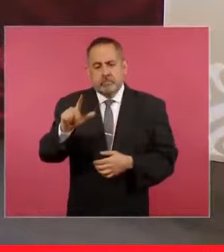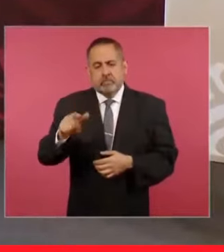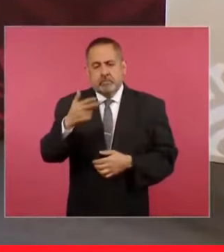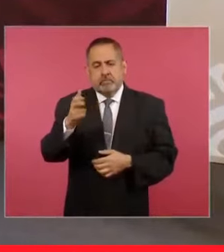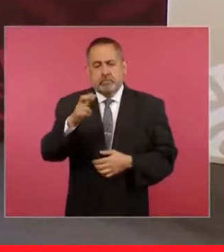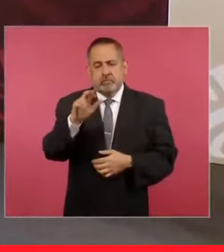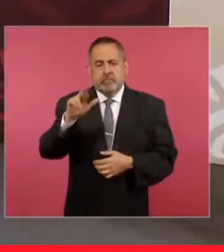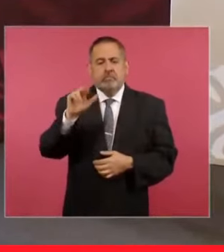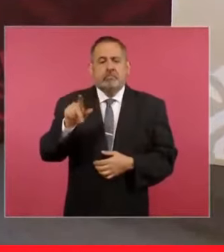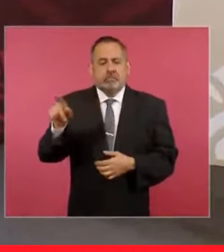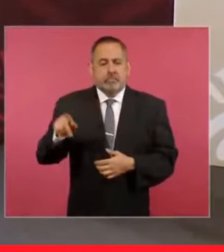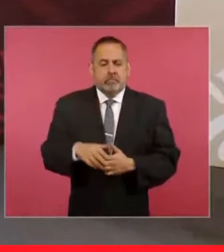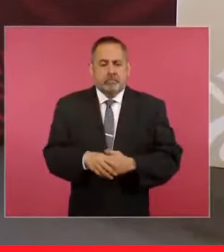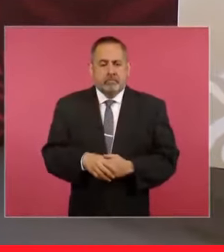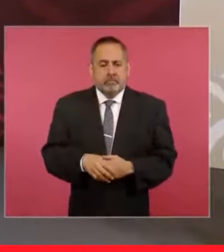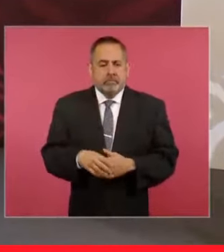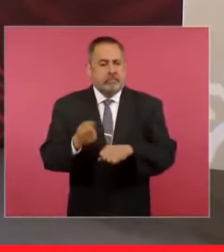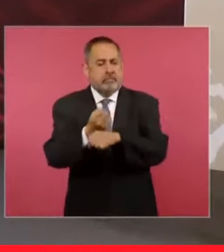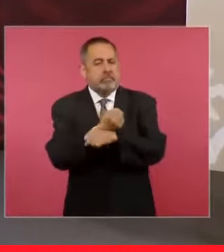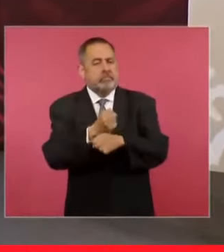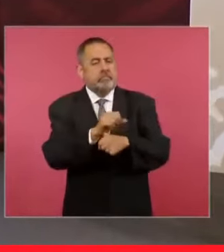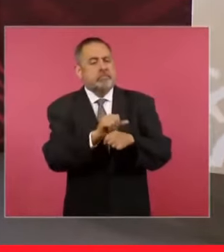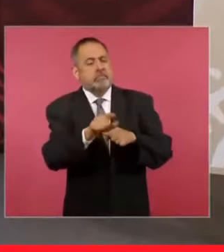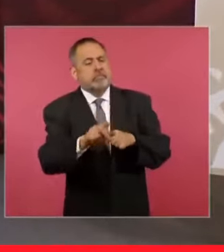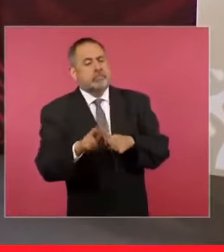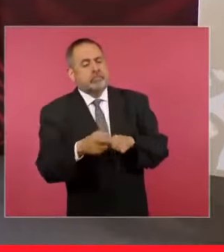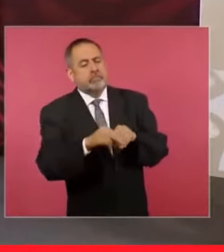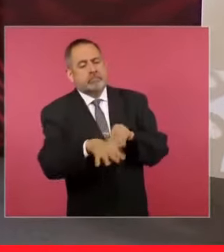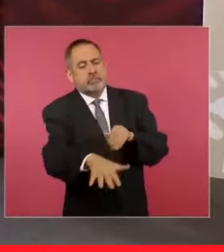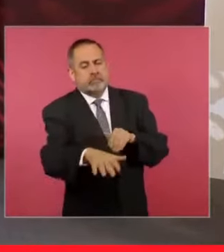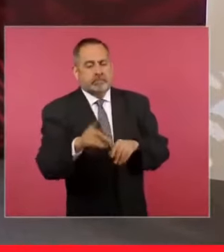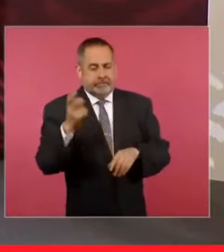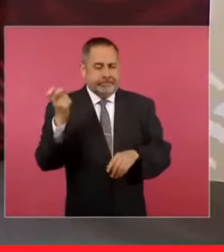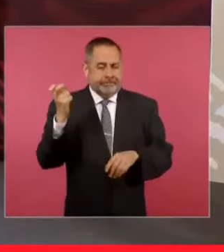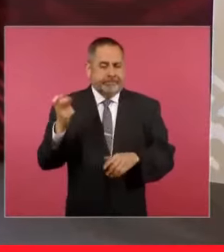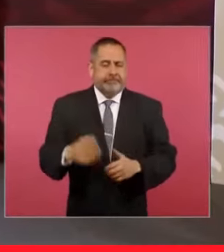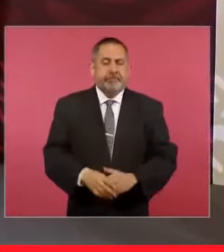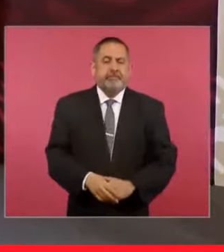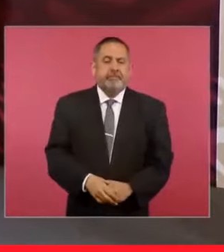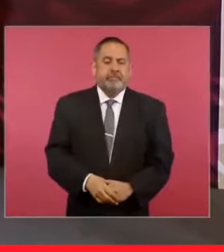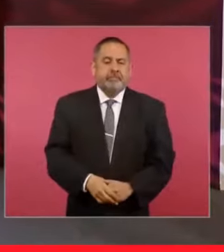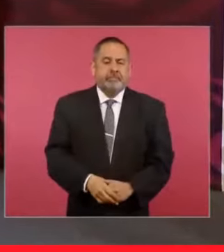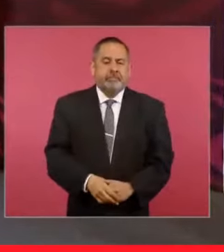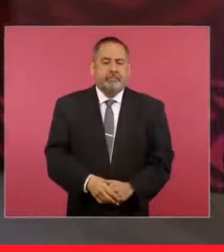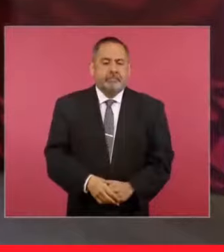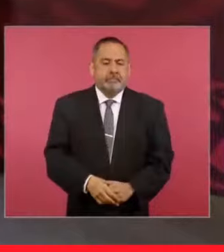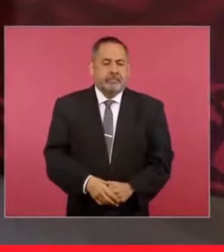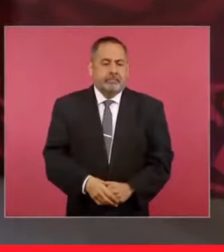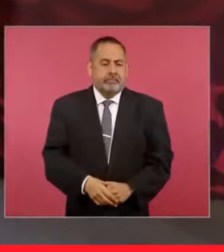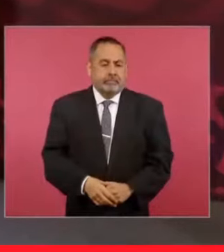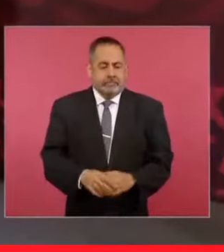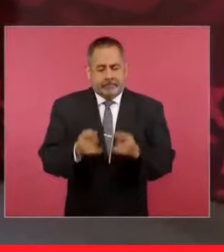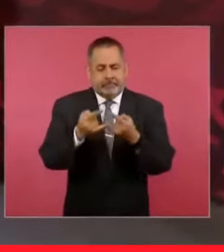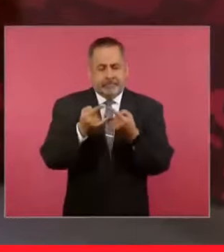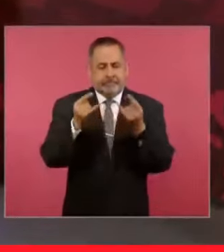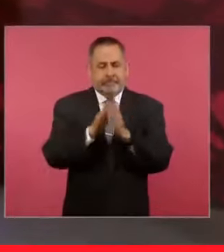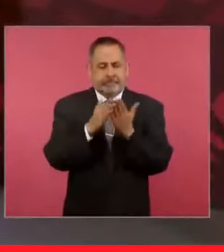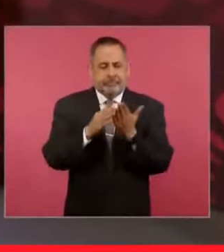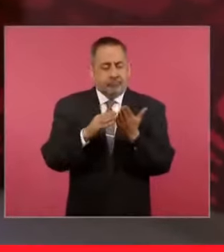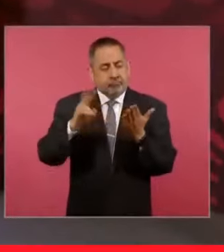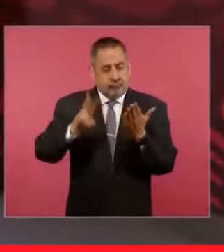Herrera la sangre del río y le pone una novela